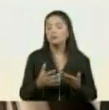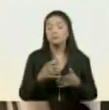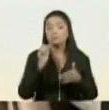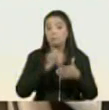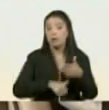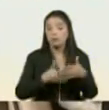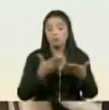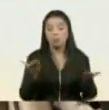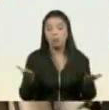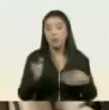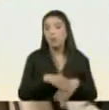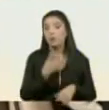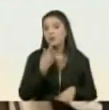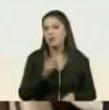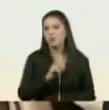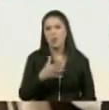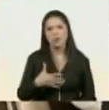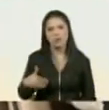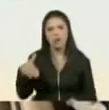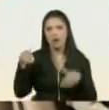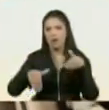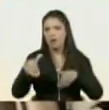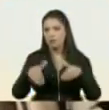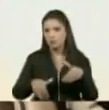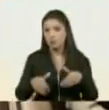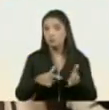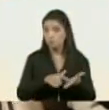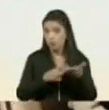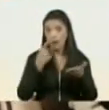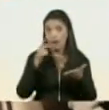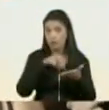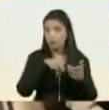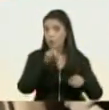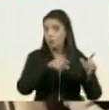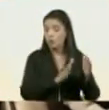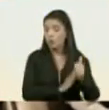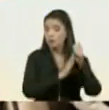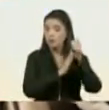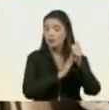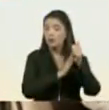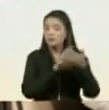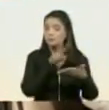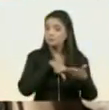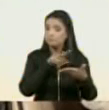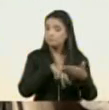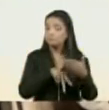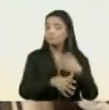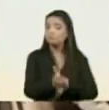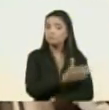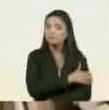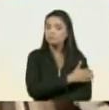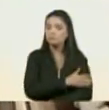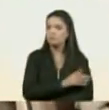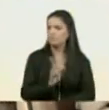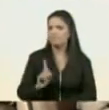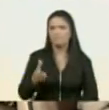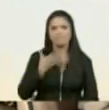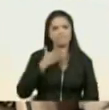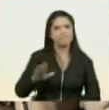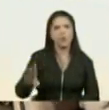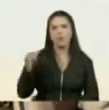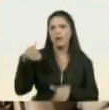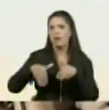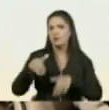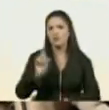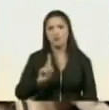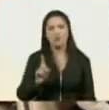cuando ellos señalan que no quieren elecciones, he leído de dirigentes connotados de la derecha venezolana que no quieren elecciones,